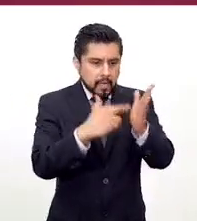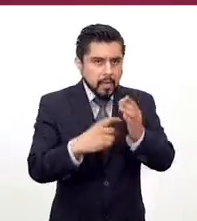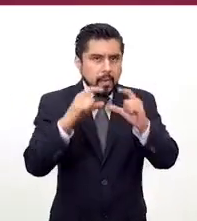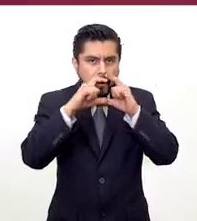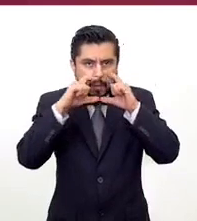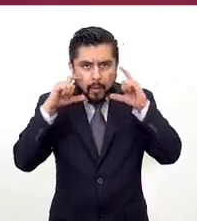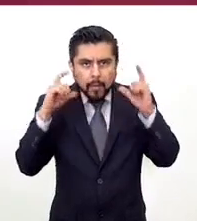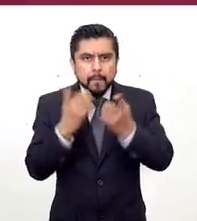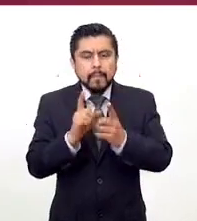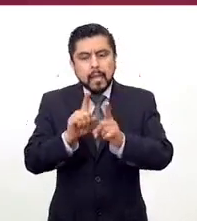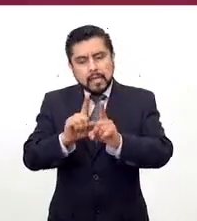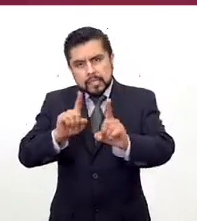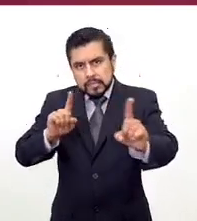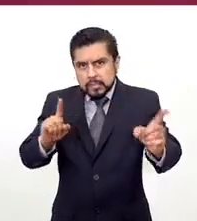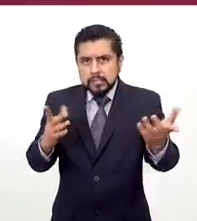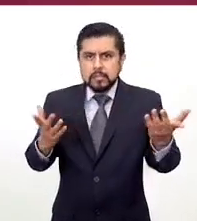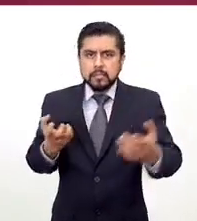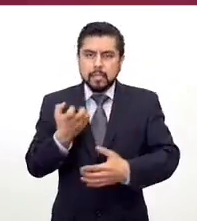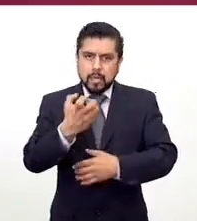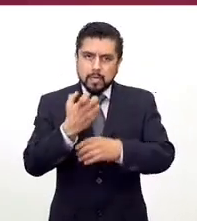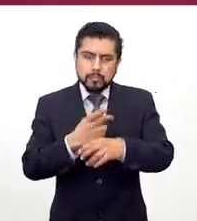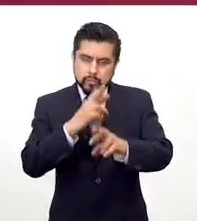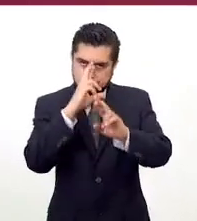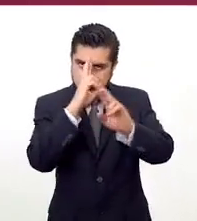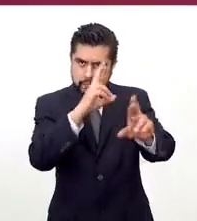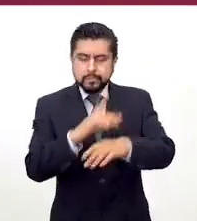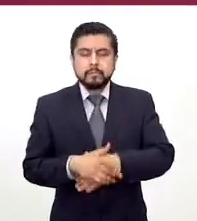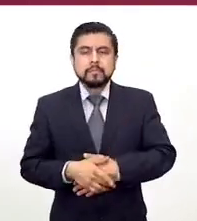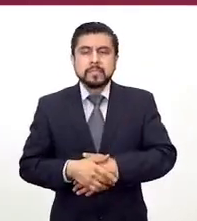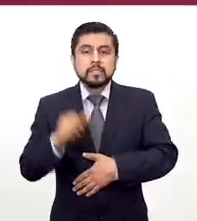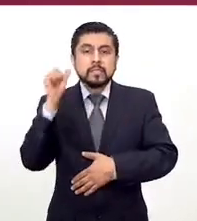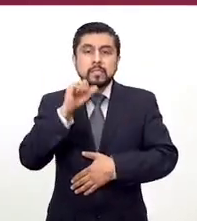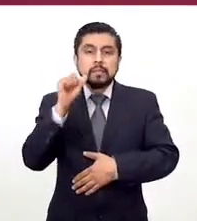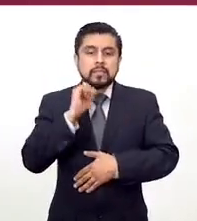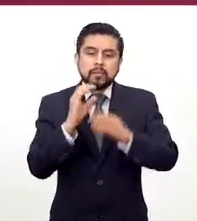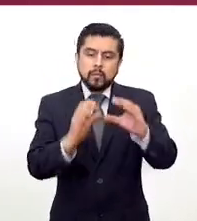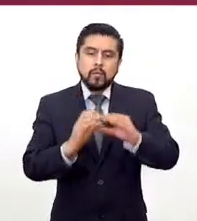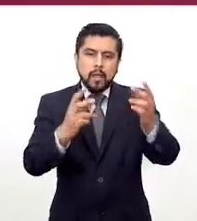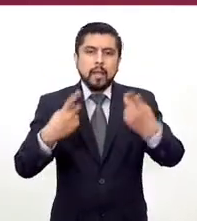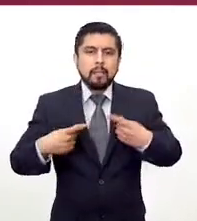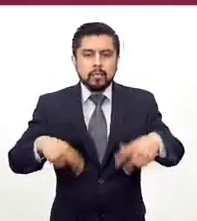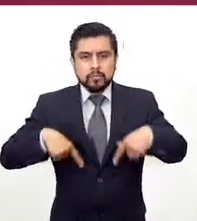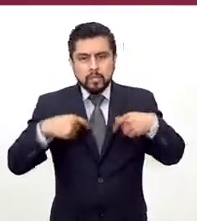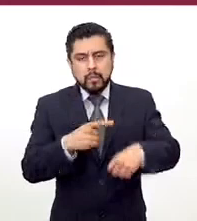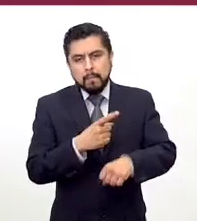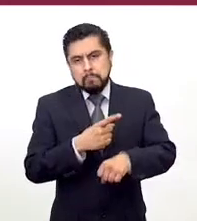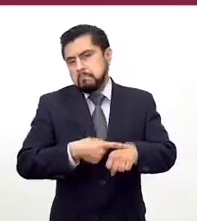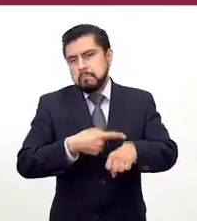reglas, usar cubrebocas, sana distancia en la medida de lo posible y siempre pues cuidar